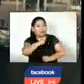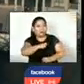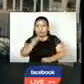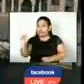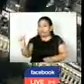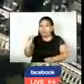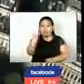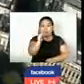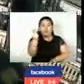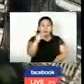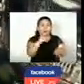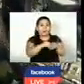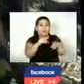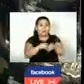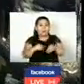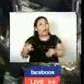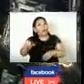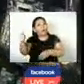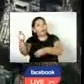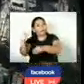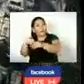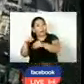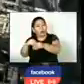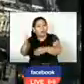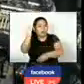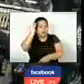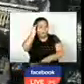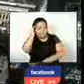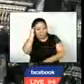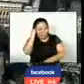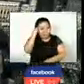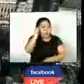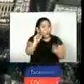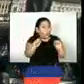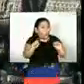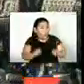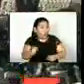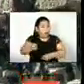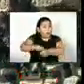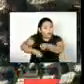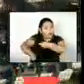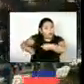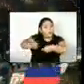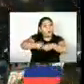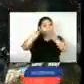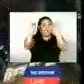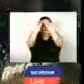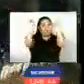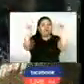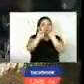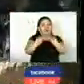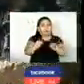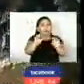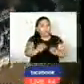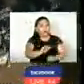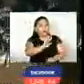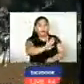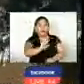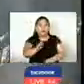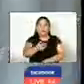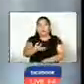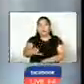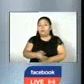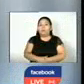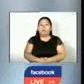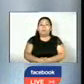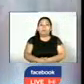sistema financiero. Otros bancos centrales también están considerando la posibilidad de configurar versiones digitales de sus propias monedas.